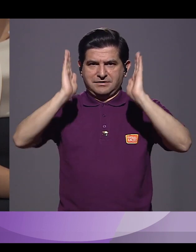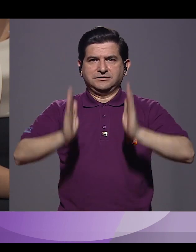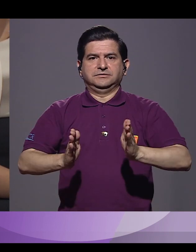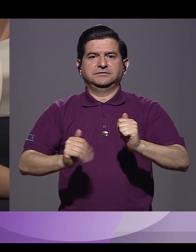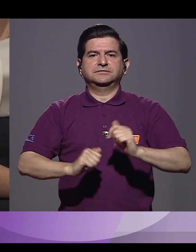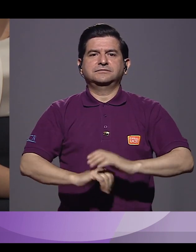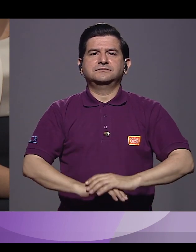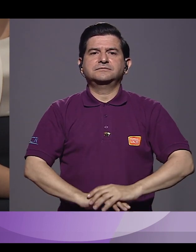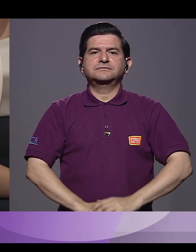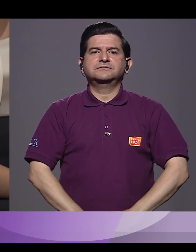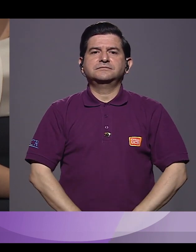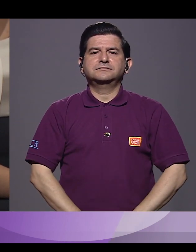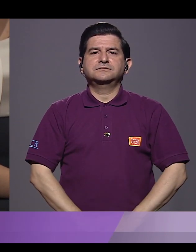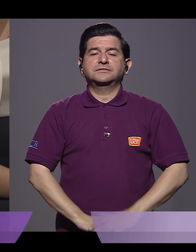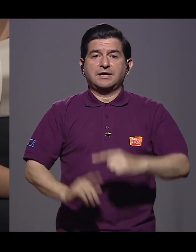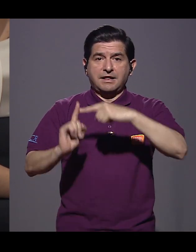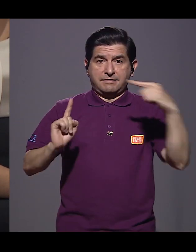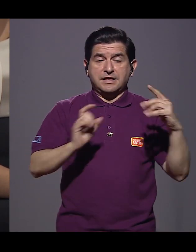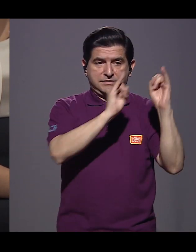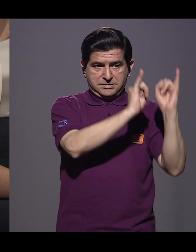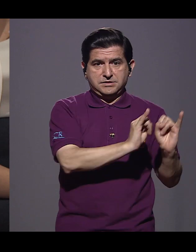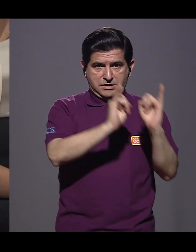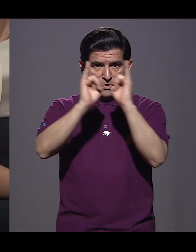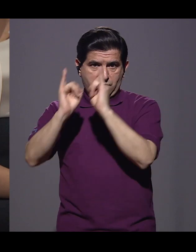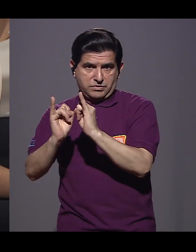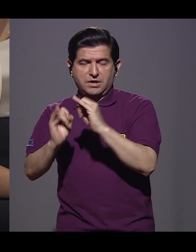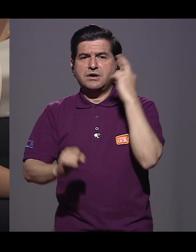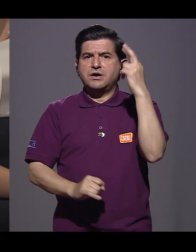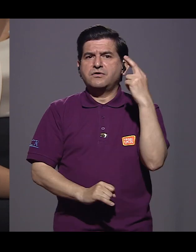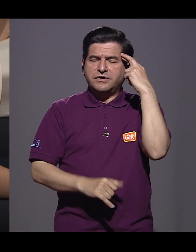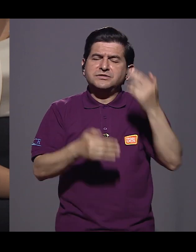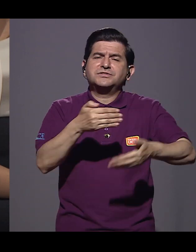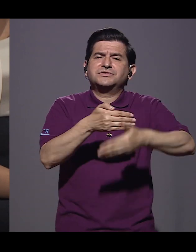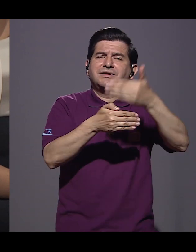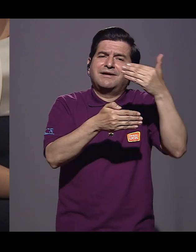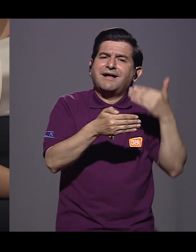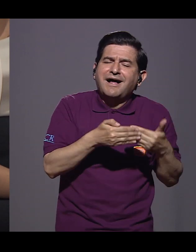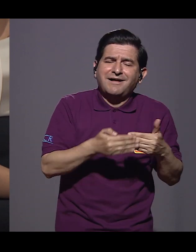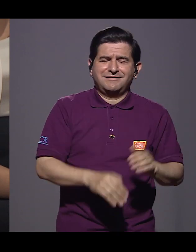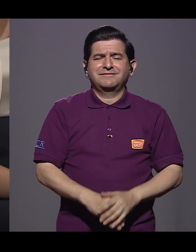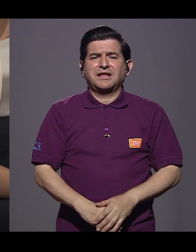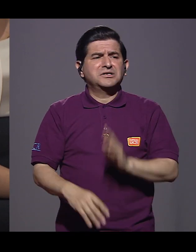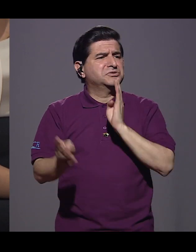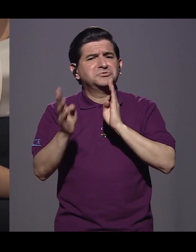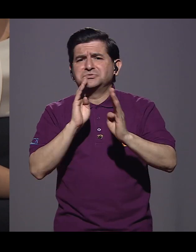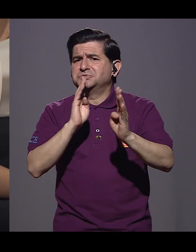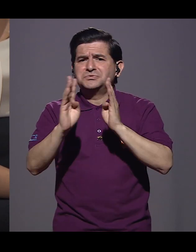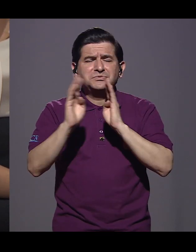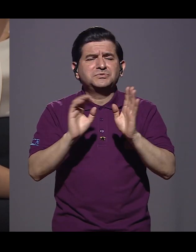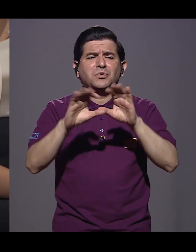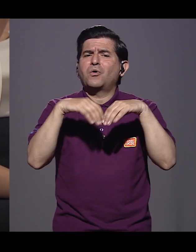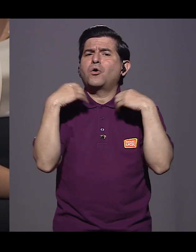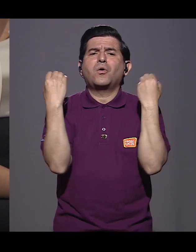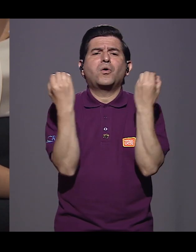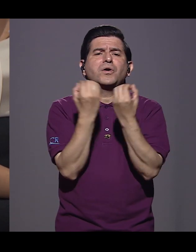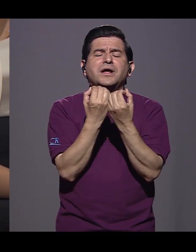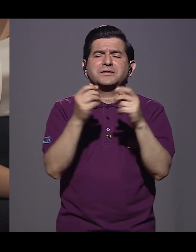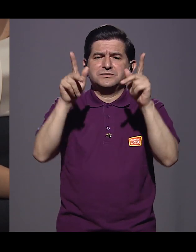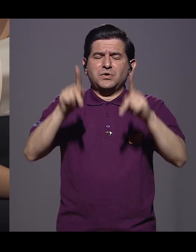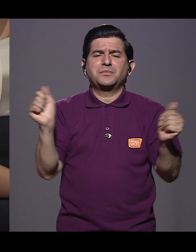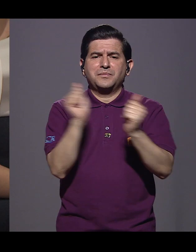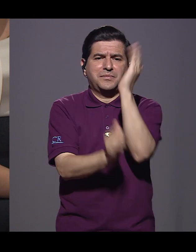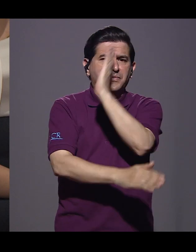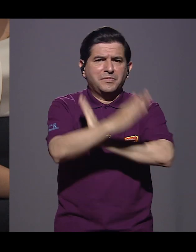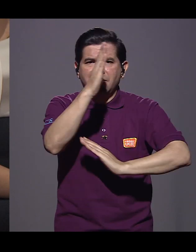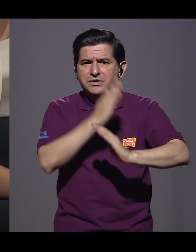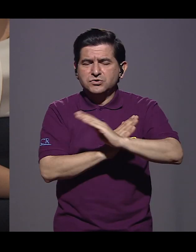activismo desde lo individual, porque antes no se hablaba de organizaciones de personas